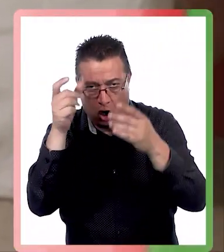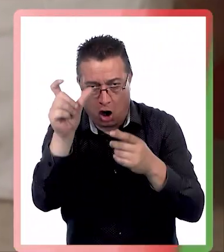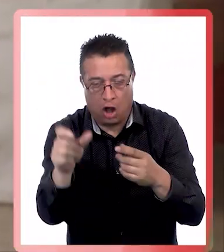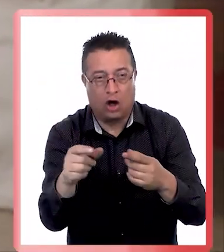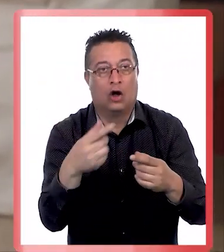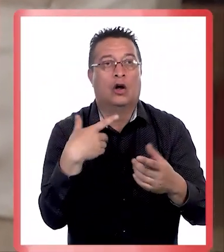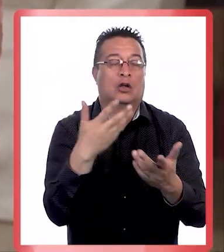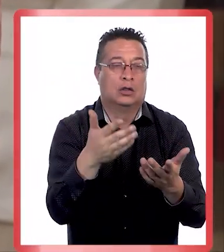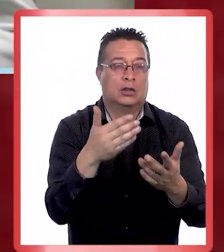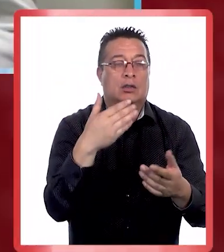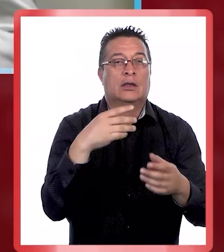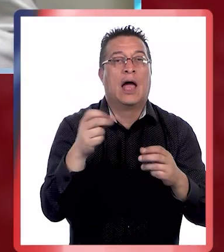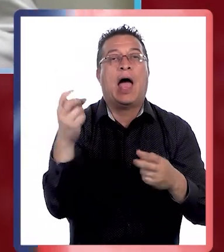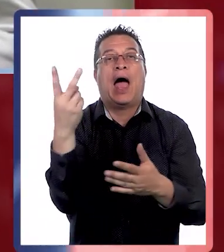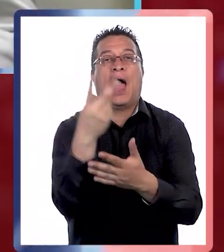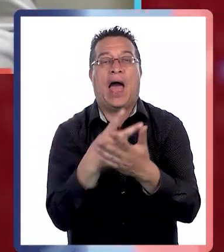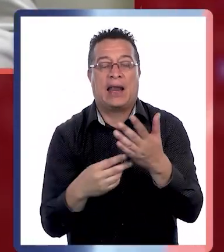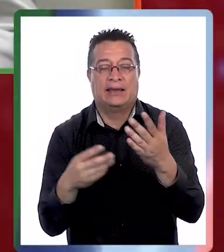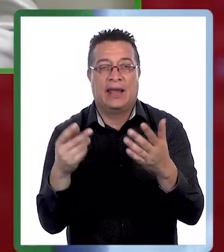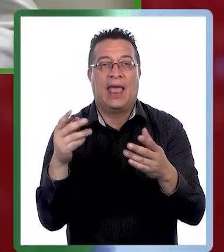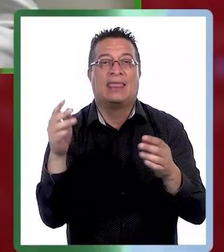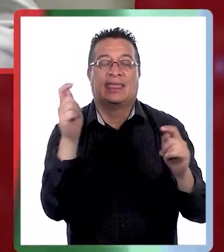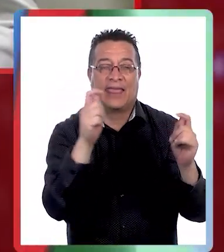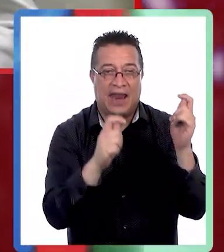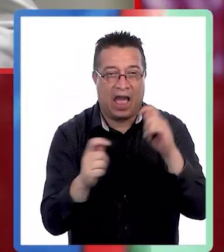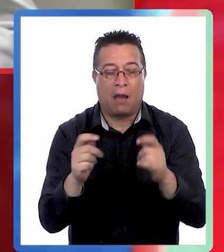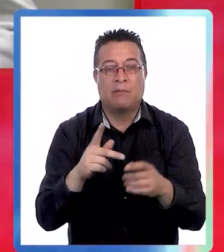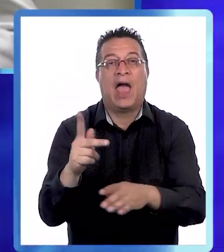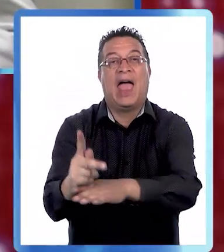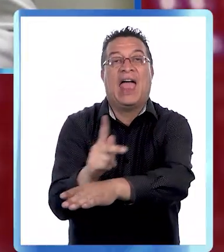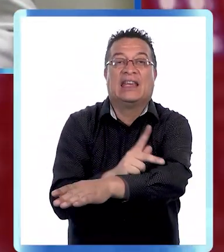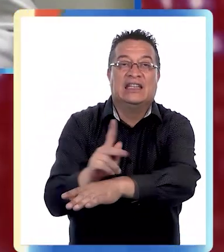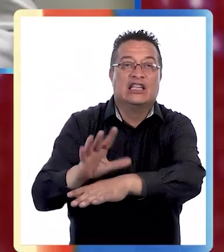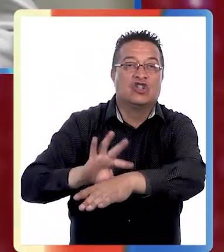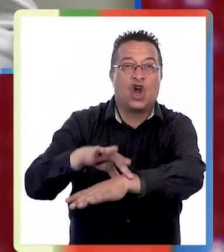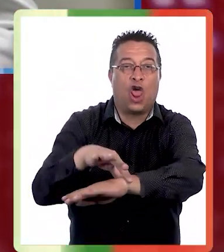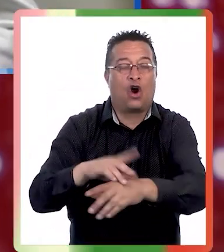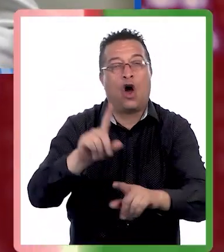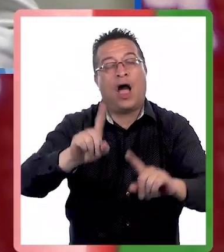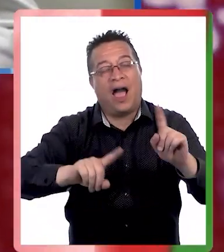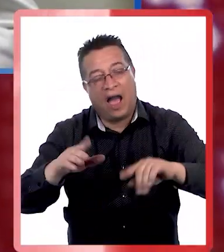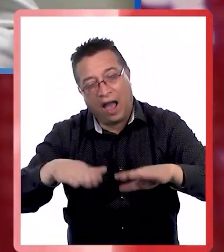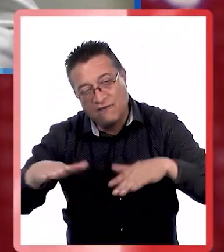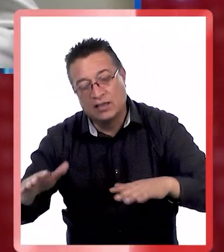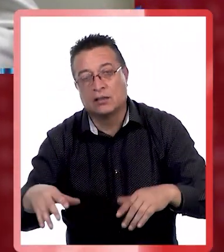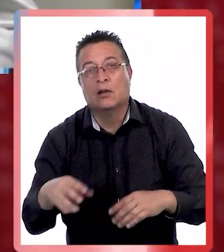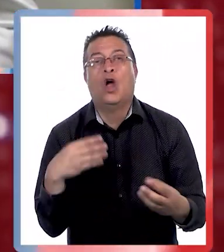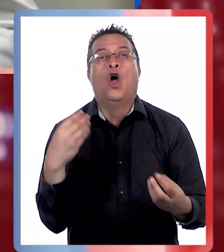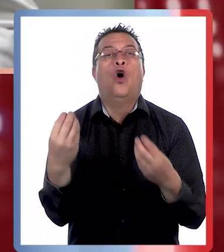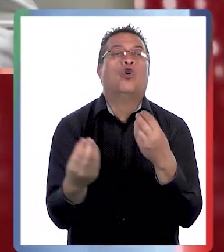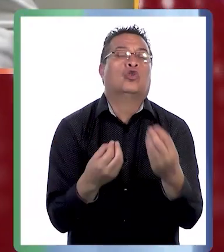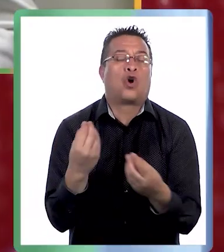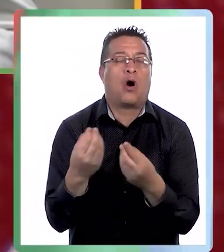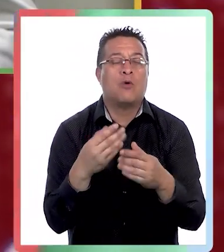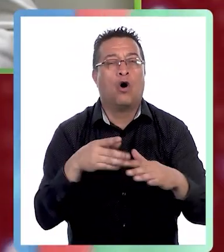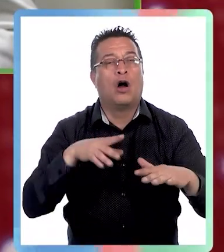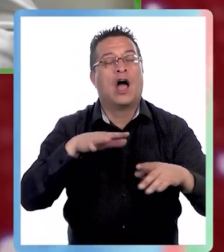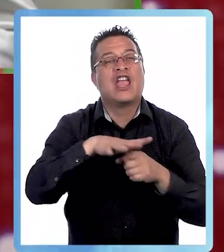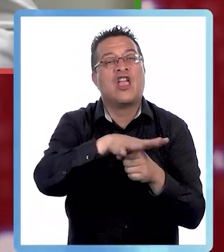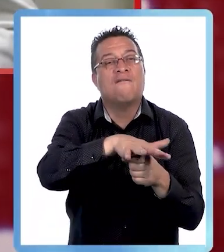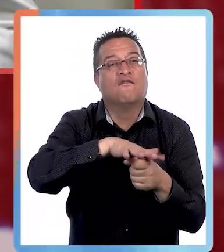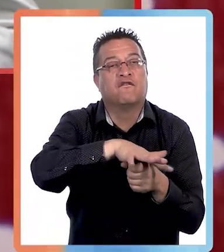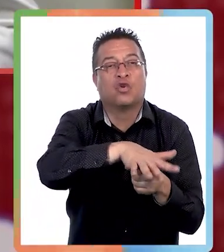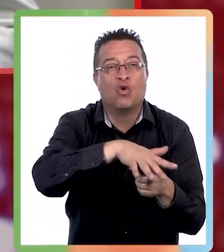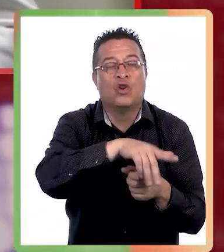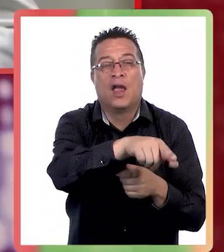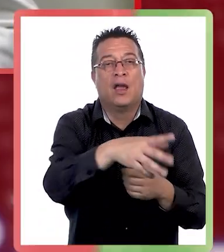usted, el caso de la arteterapia, kinesiología, supongo en otros casos, ¿dónde y cómo entra a influir mucho el apoyo del